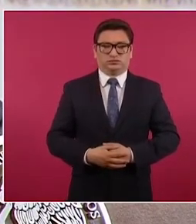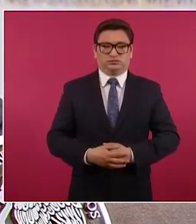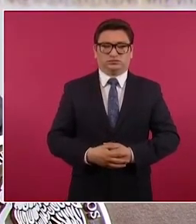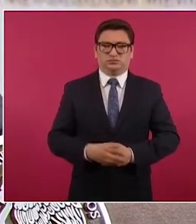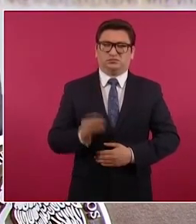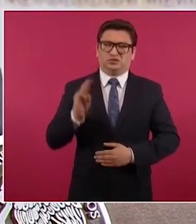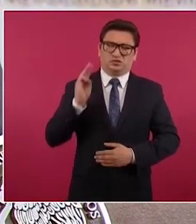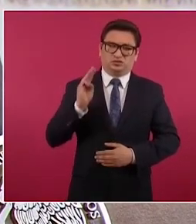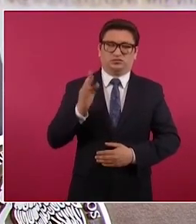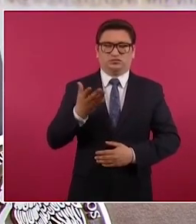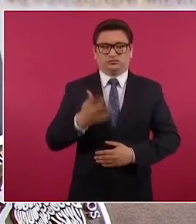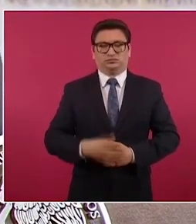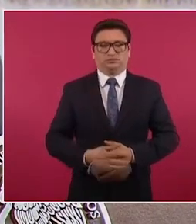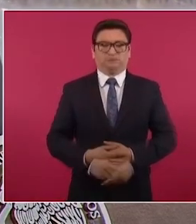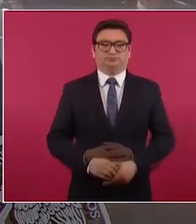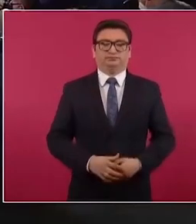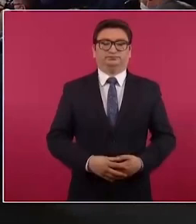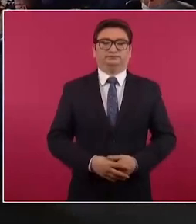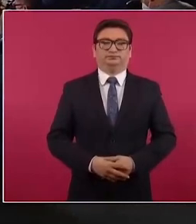miércoles.